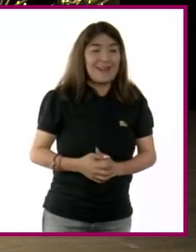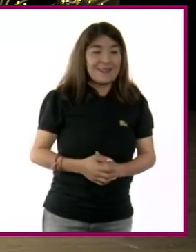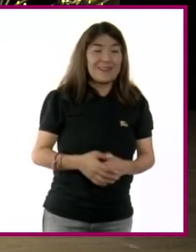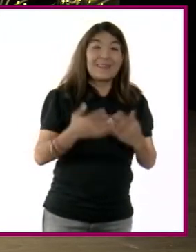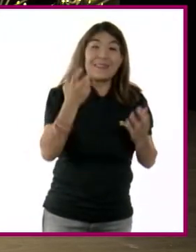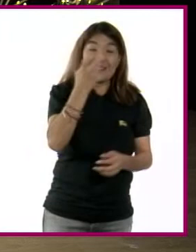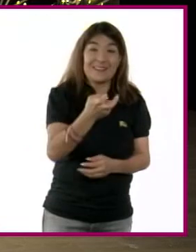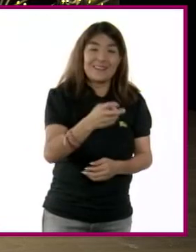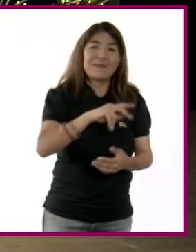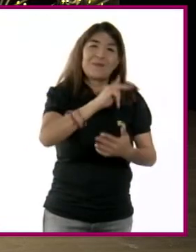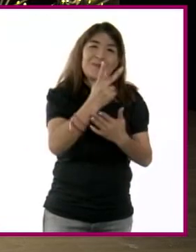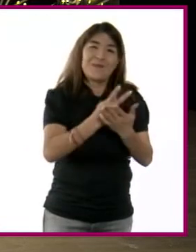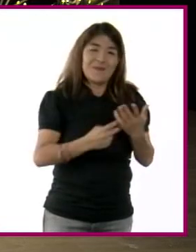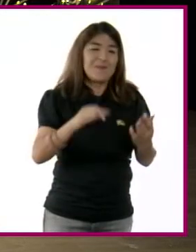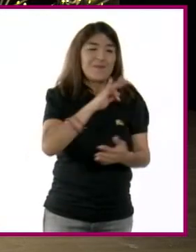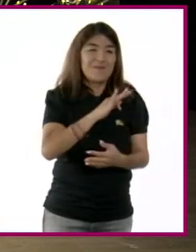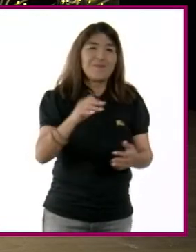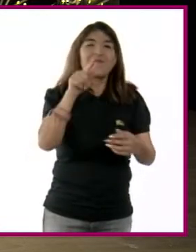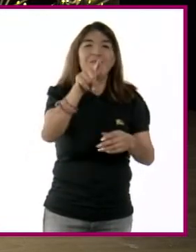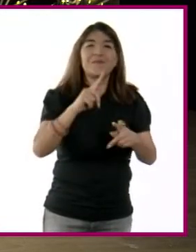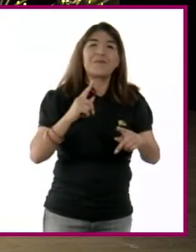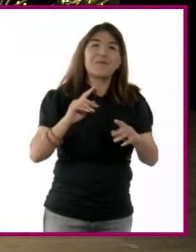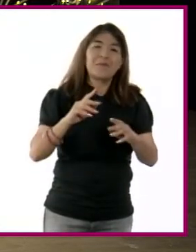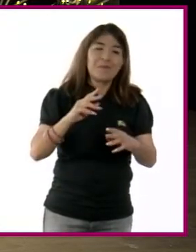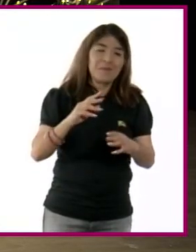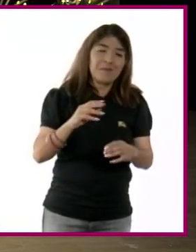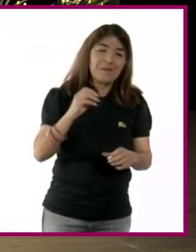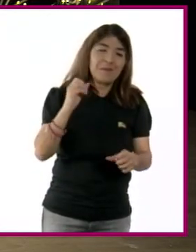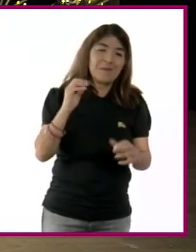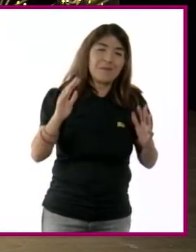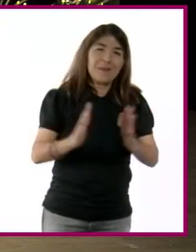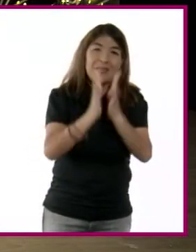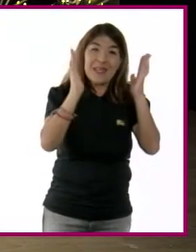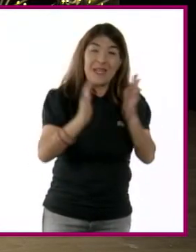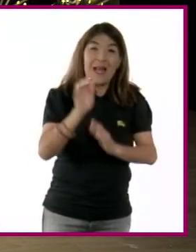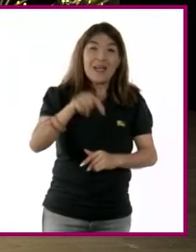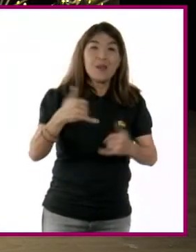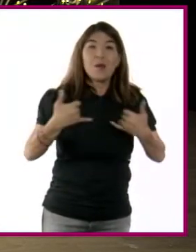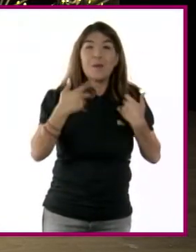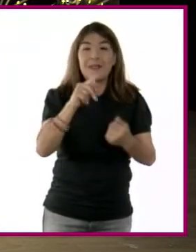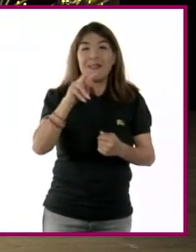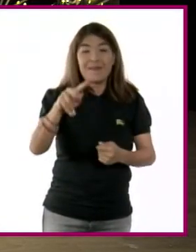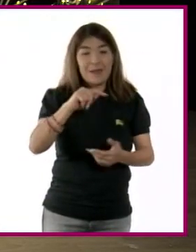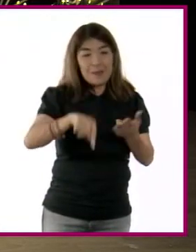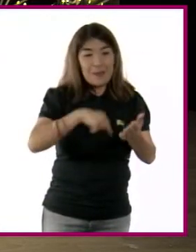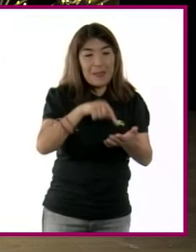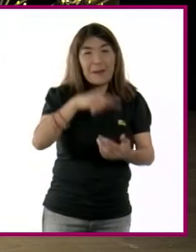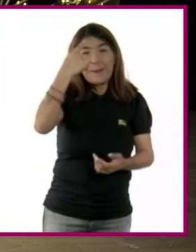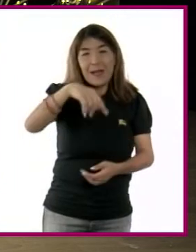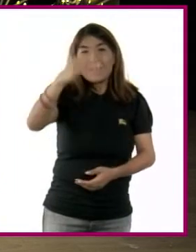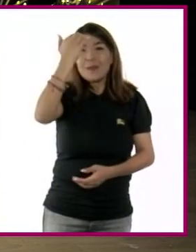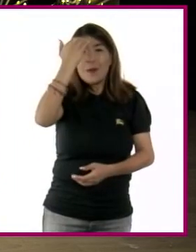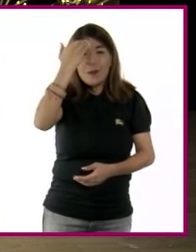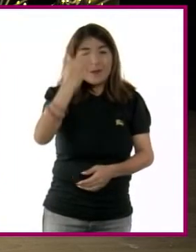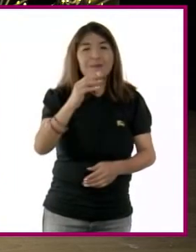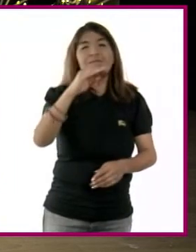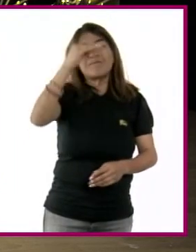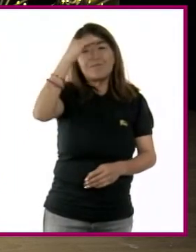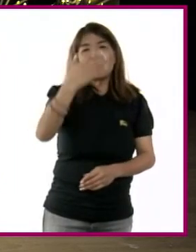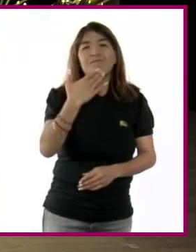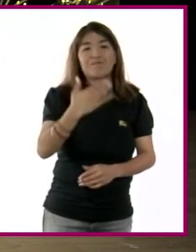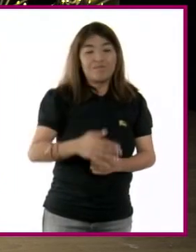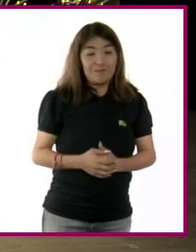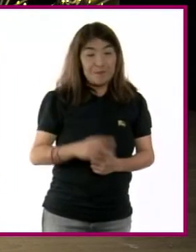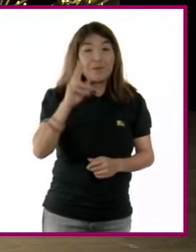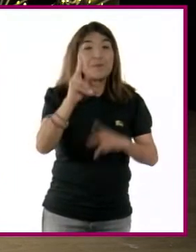Haz este programa con nosotros. Participa con Jóvenes en TV, un espacio de reflexión y construcción de conocimiento.